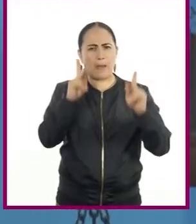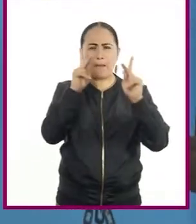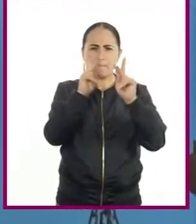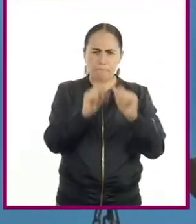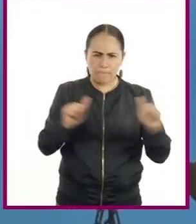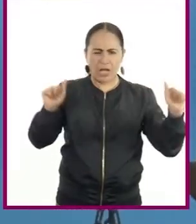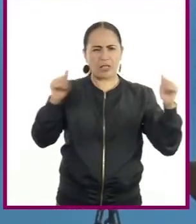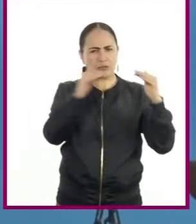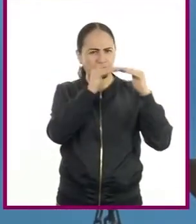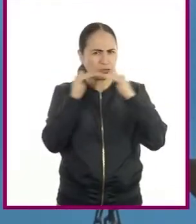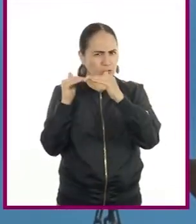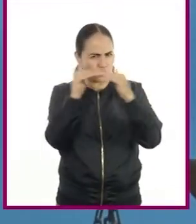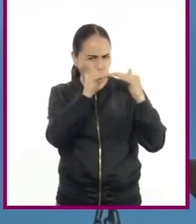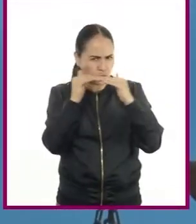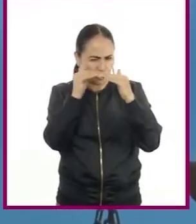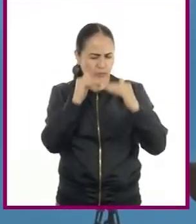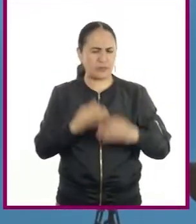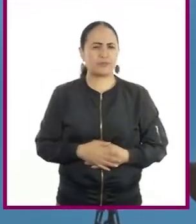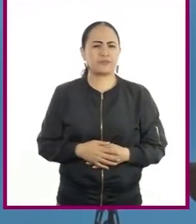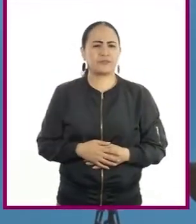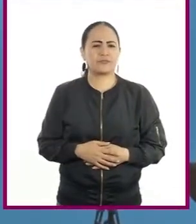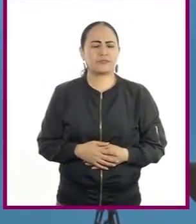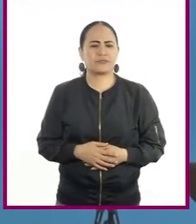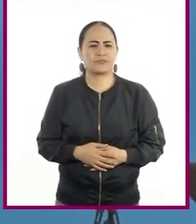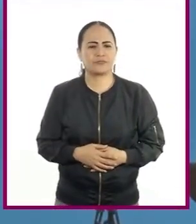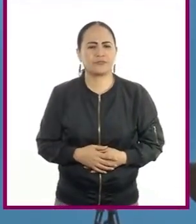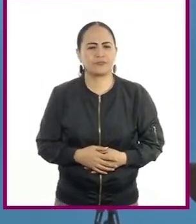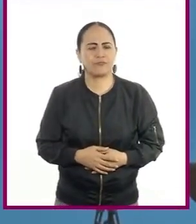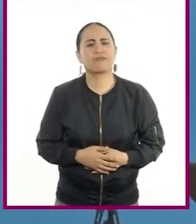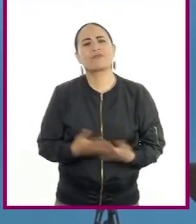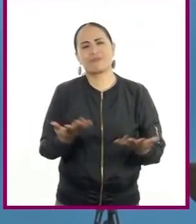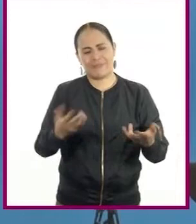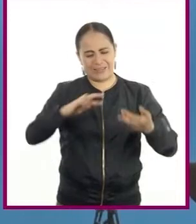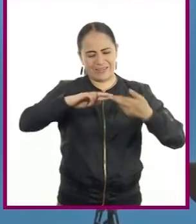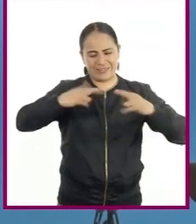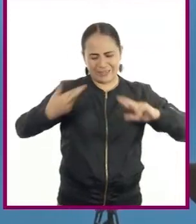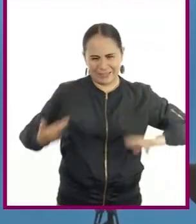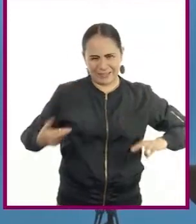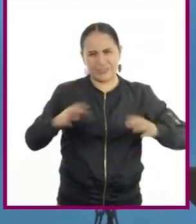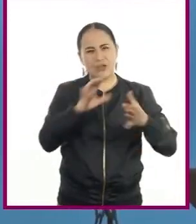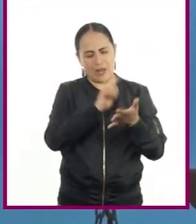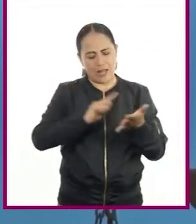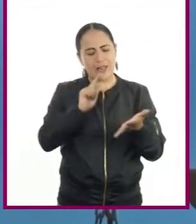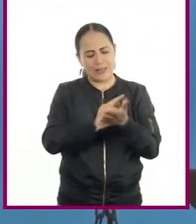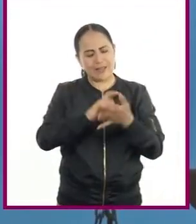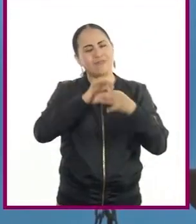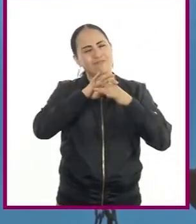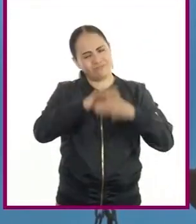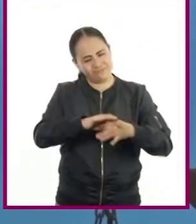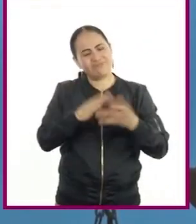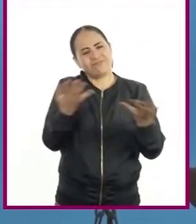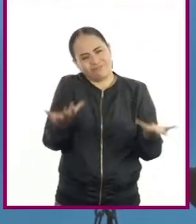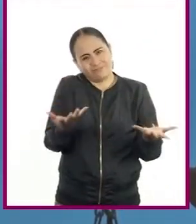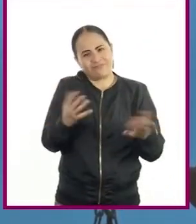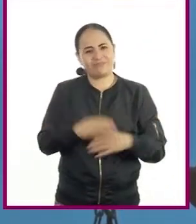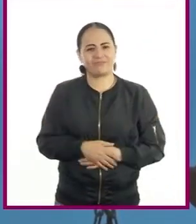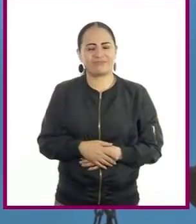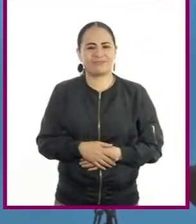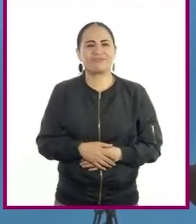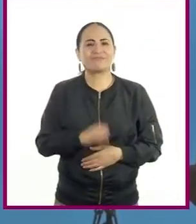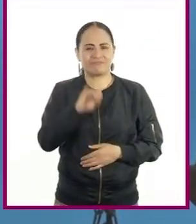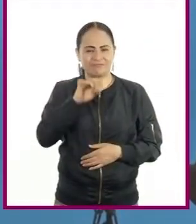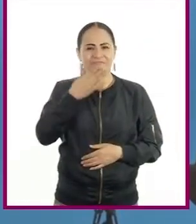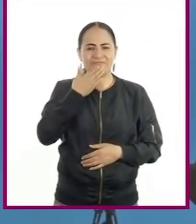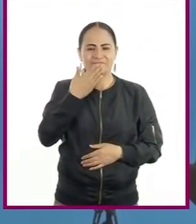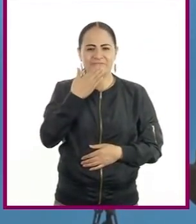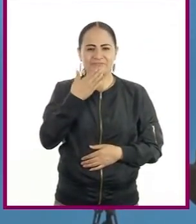e igualdad y de seguro les es fácil comprender su relación con la legalidad. Sí, están en lo